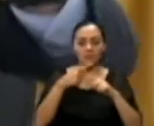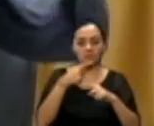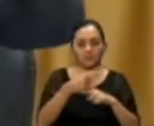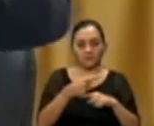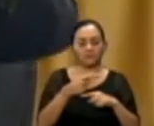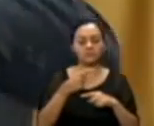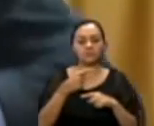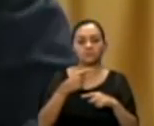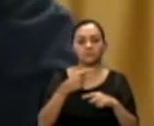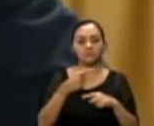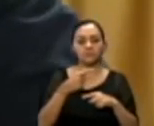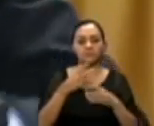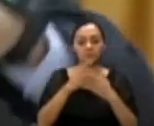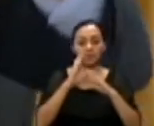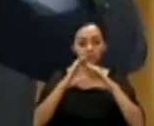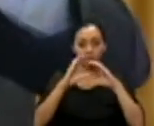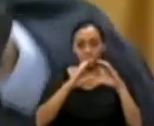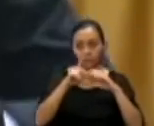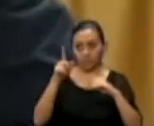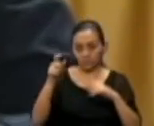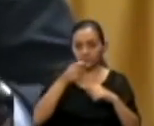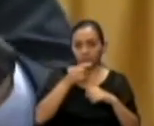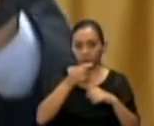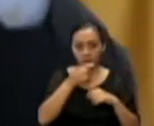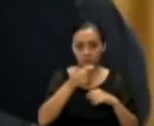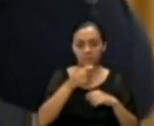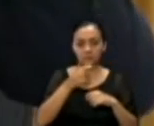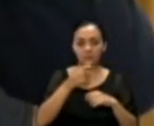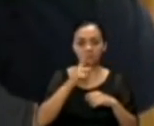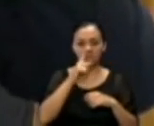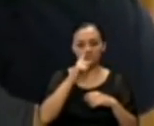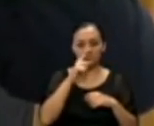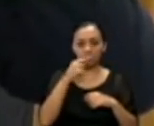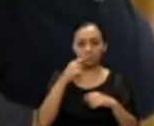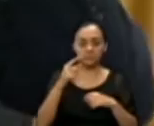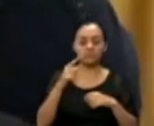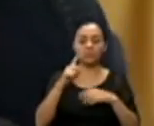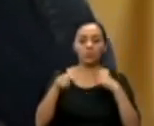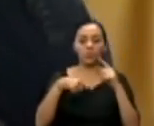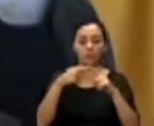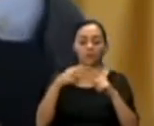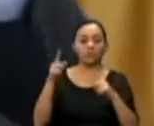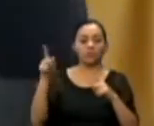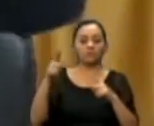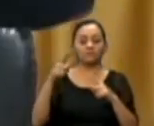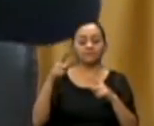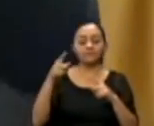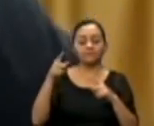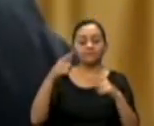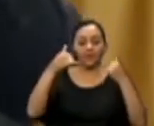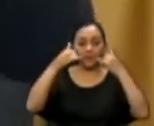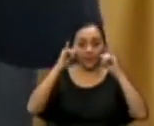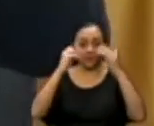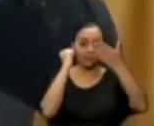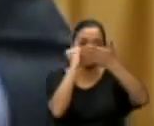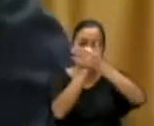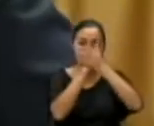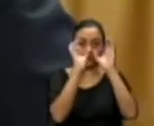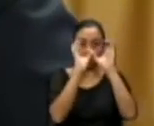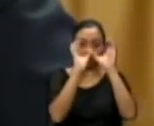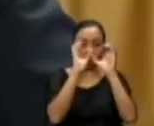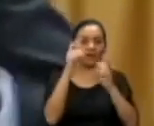igual también le y cierto medio de comunicación los festival vieron que era para cobrar impuestos y organizaron la resistencia al arte